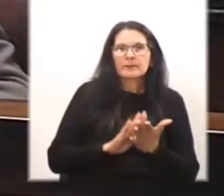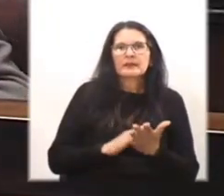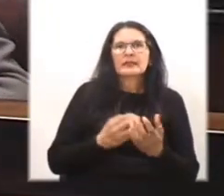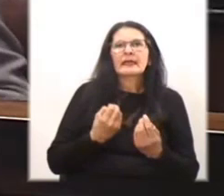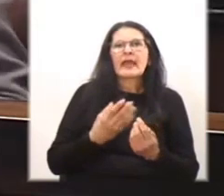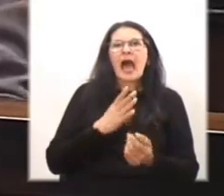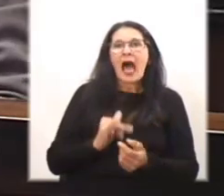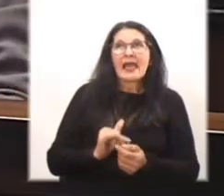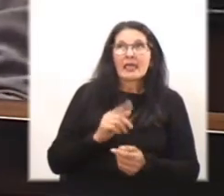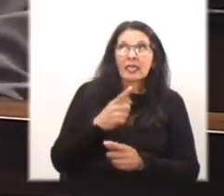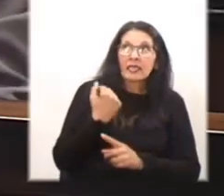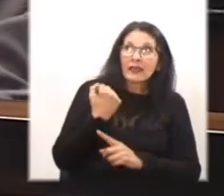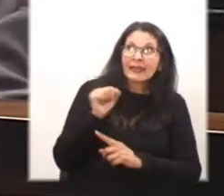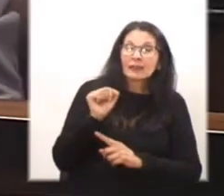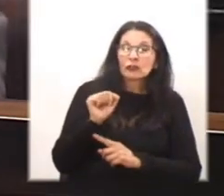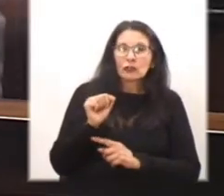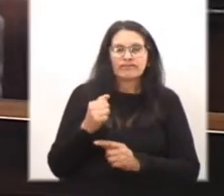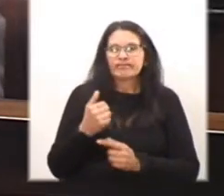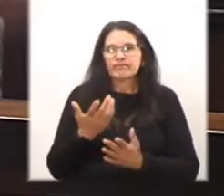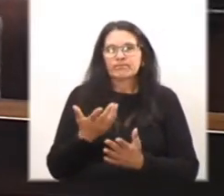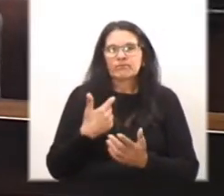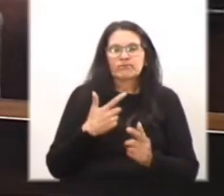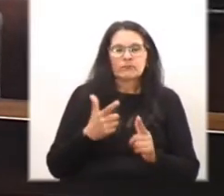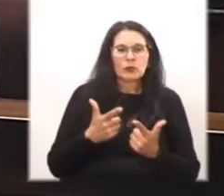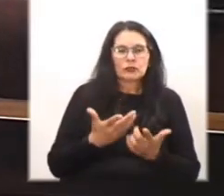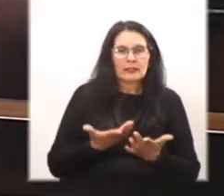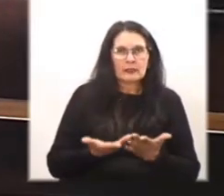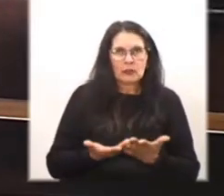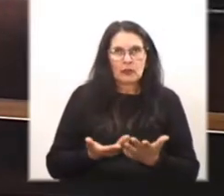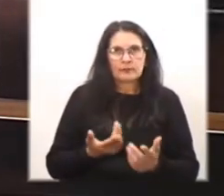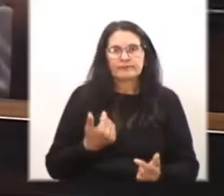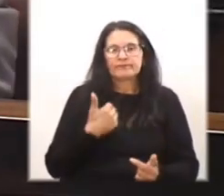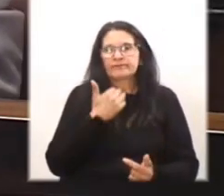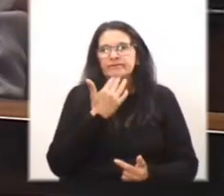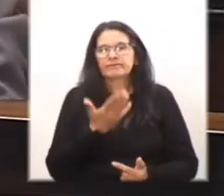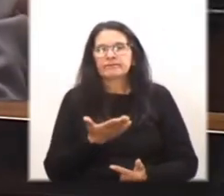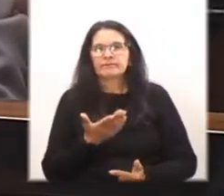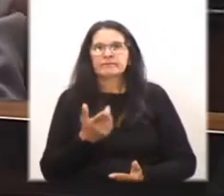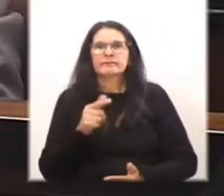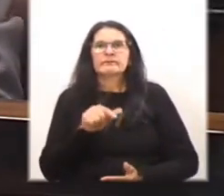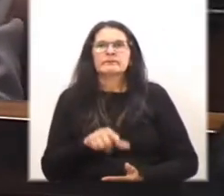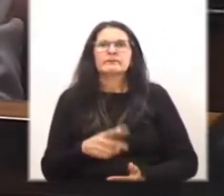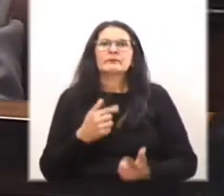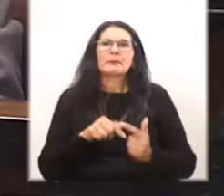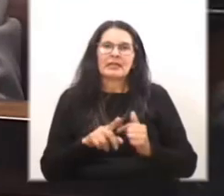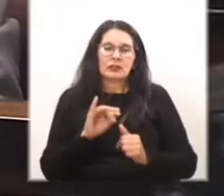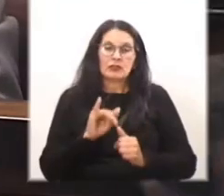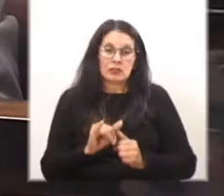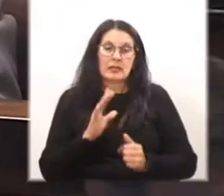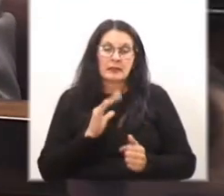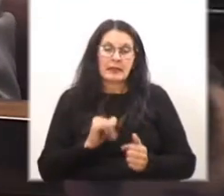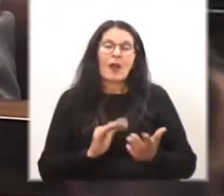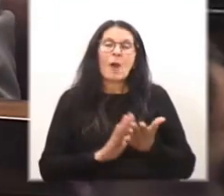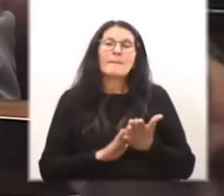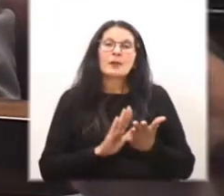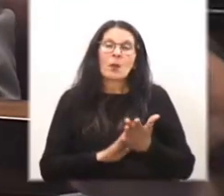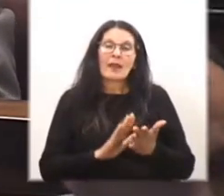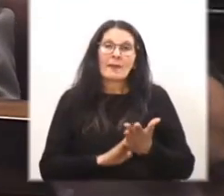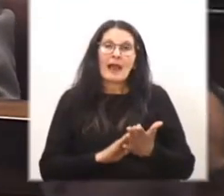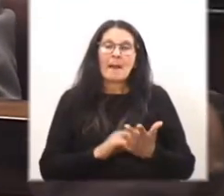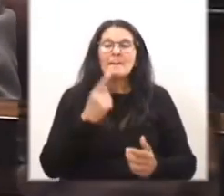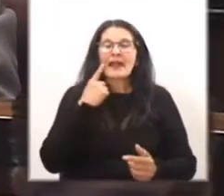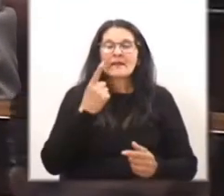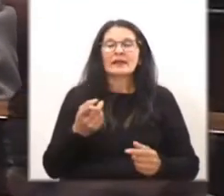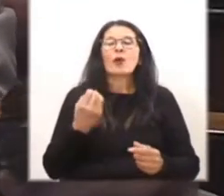delito. No tengo elemento para decir que hay ilicitudes. Pero sí tengo elemento para cuestionar la